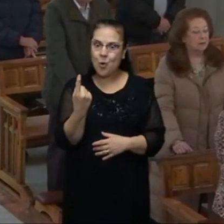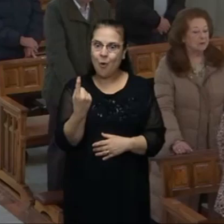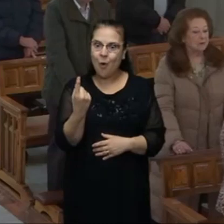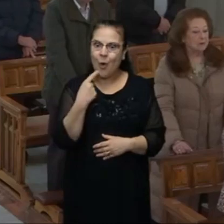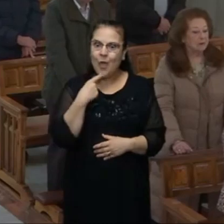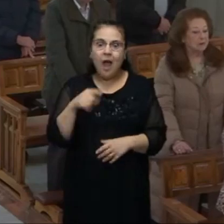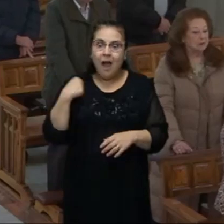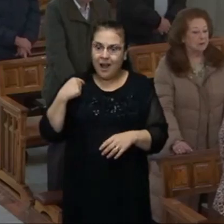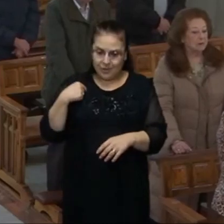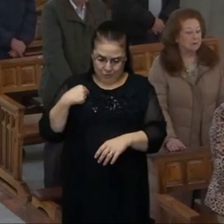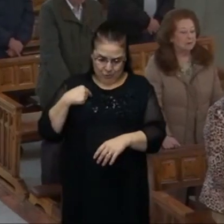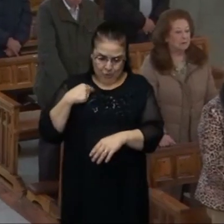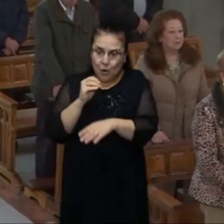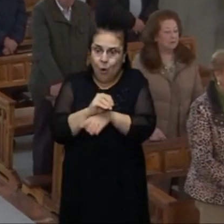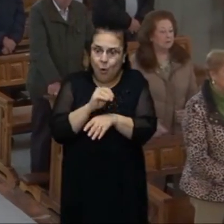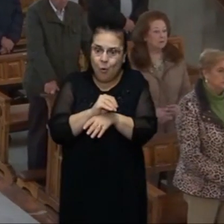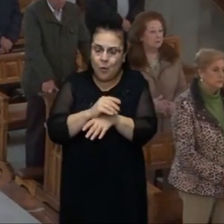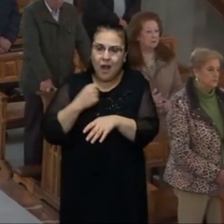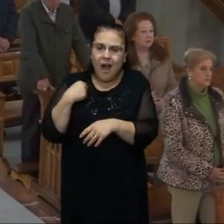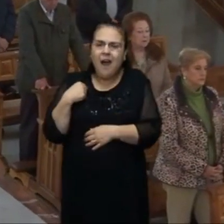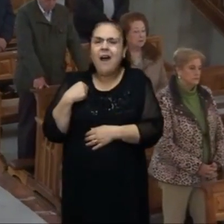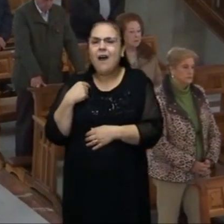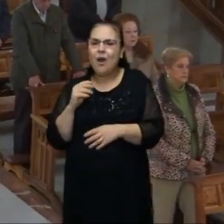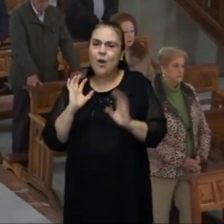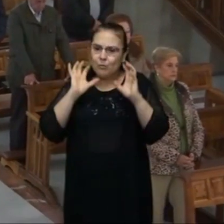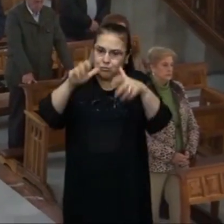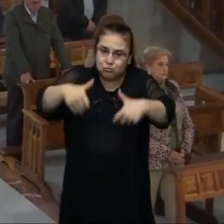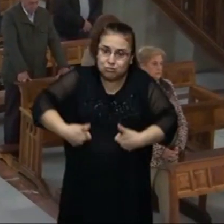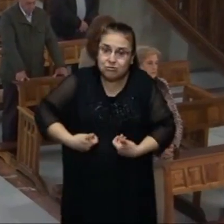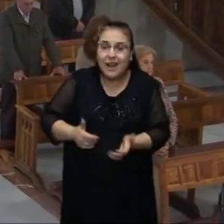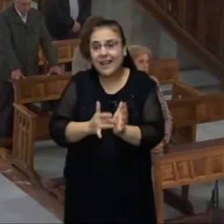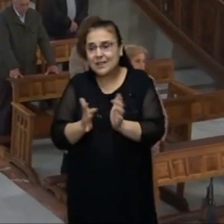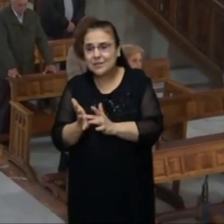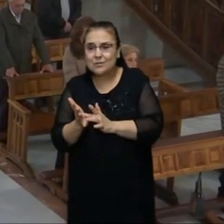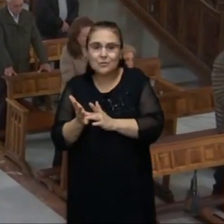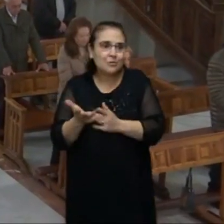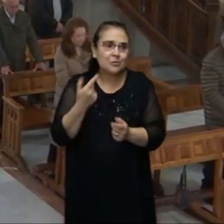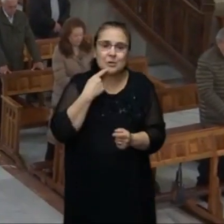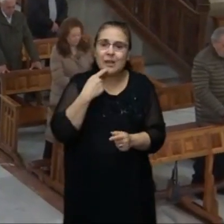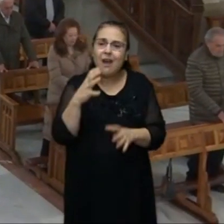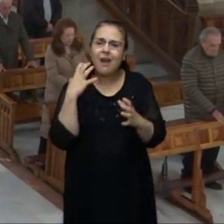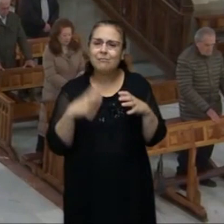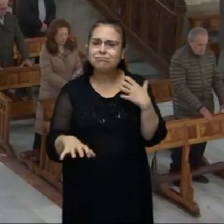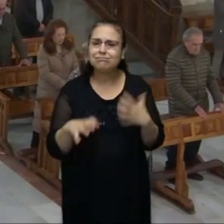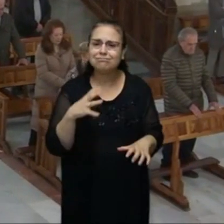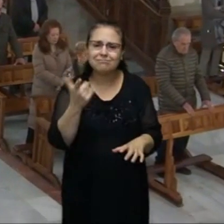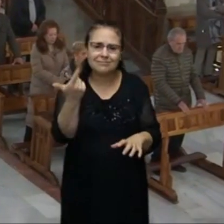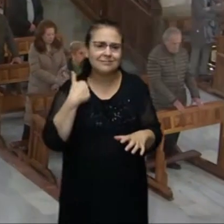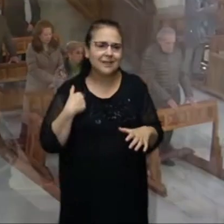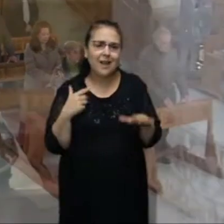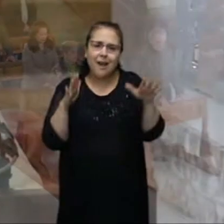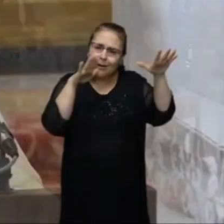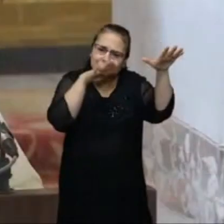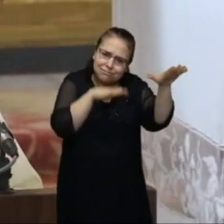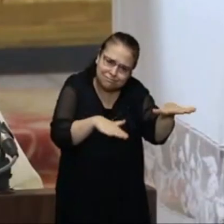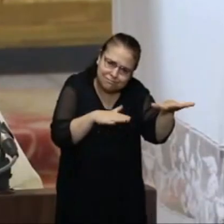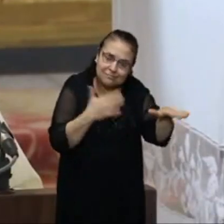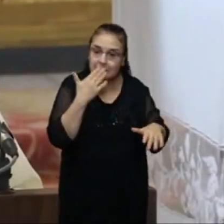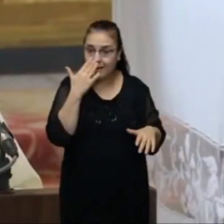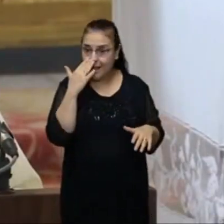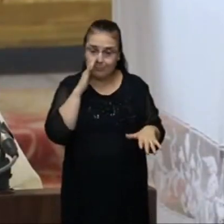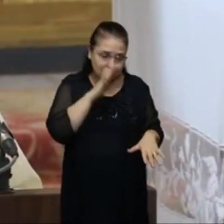estaba curado, se volvió alabando a Dios a grandes gritos y se postró a los pies de Jesús, rostro en